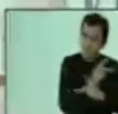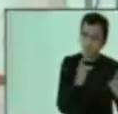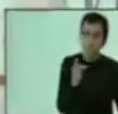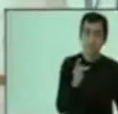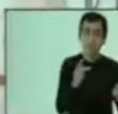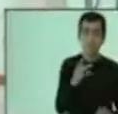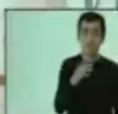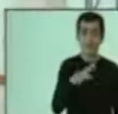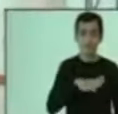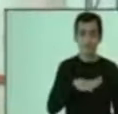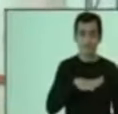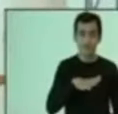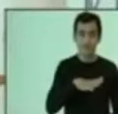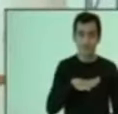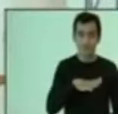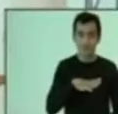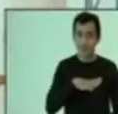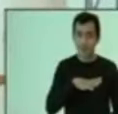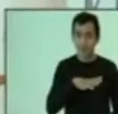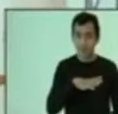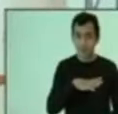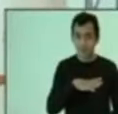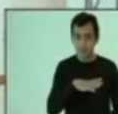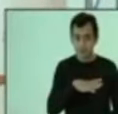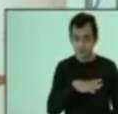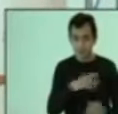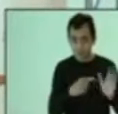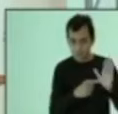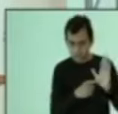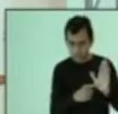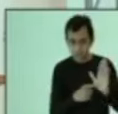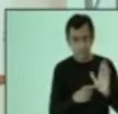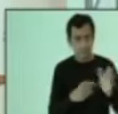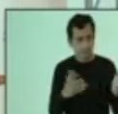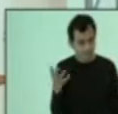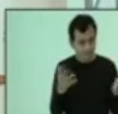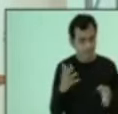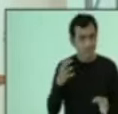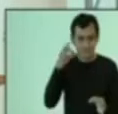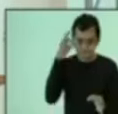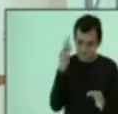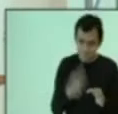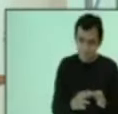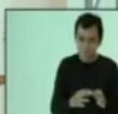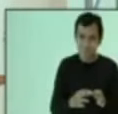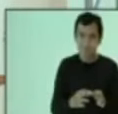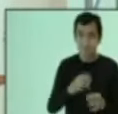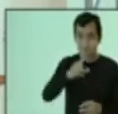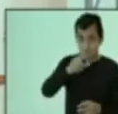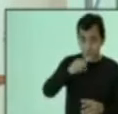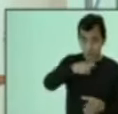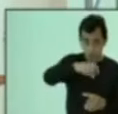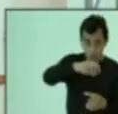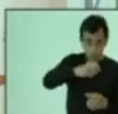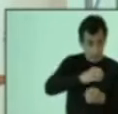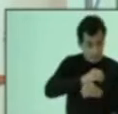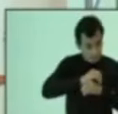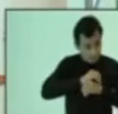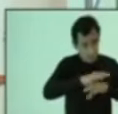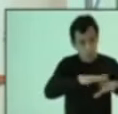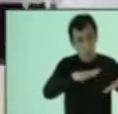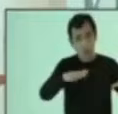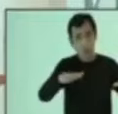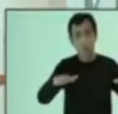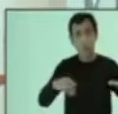tenemos que compartirlo para llevarlo a cabo. Debemos de llevarle el agua a todas las comunidades.